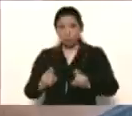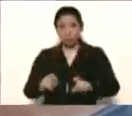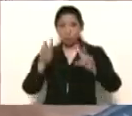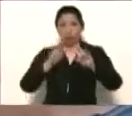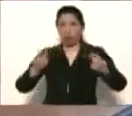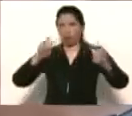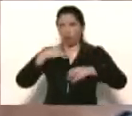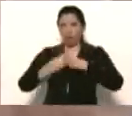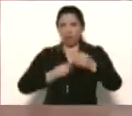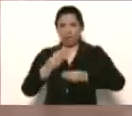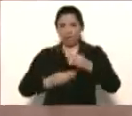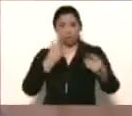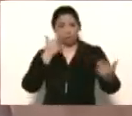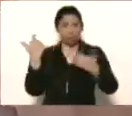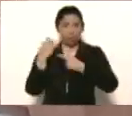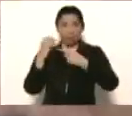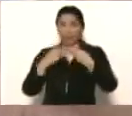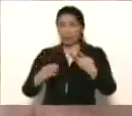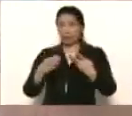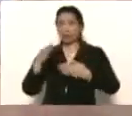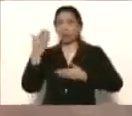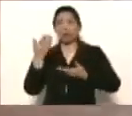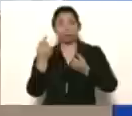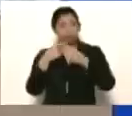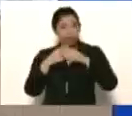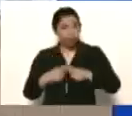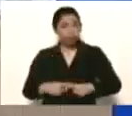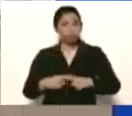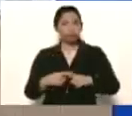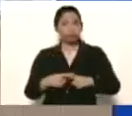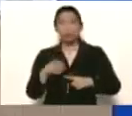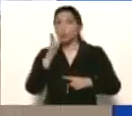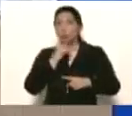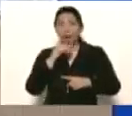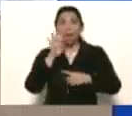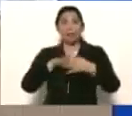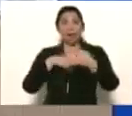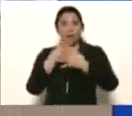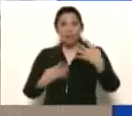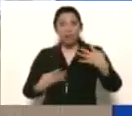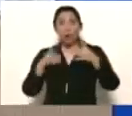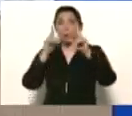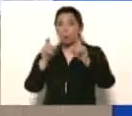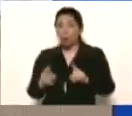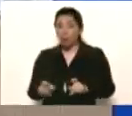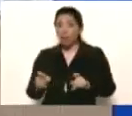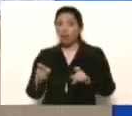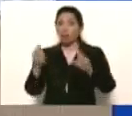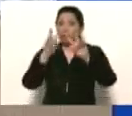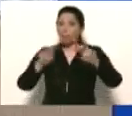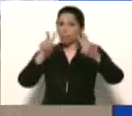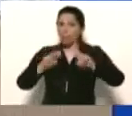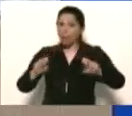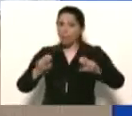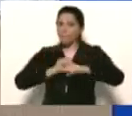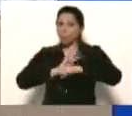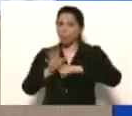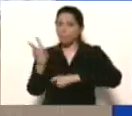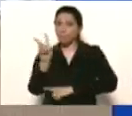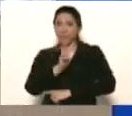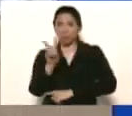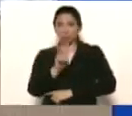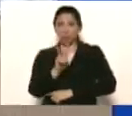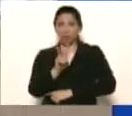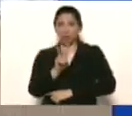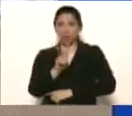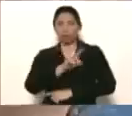y estudia otra característica cualitativa que no está en este gráfico las pruebas diagnósticas para kobe 19 en venezuela